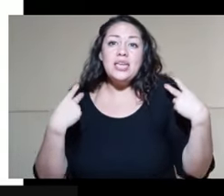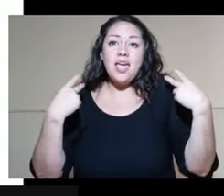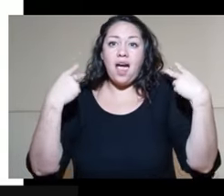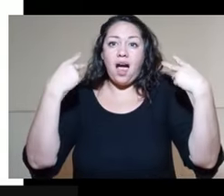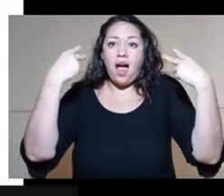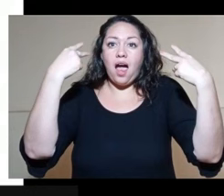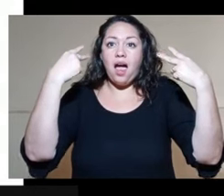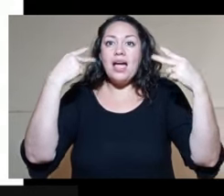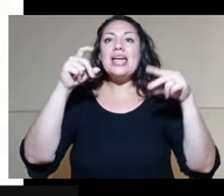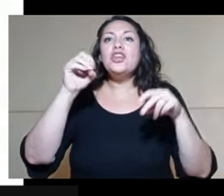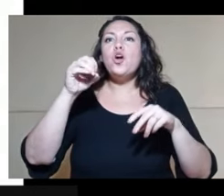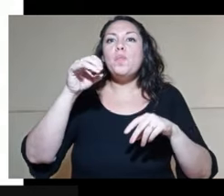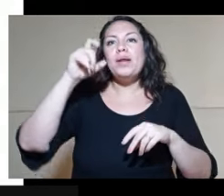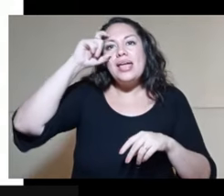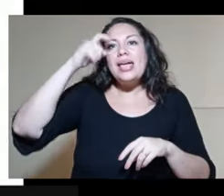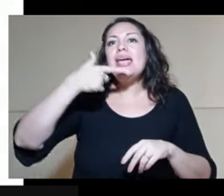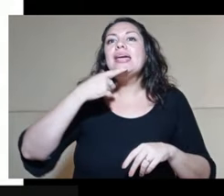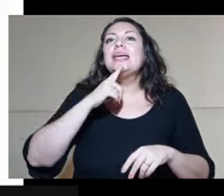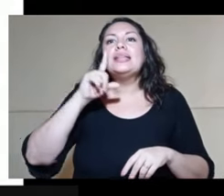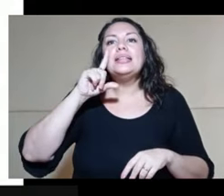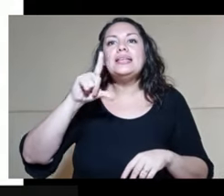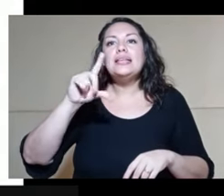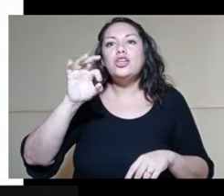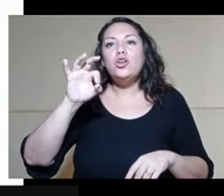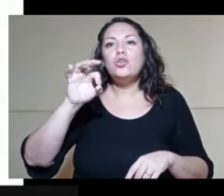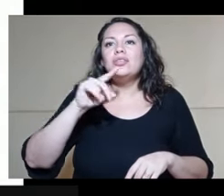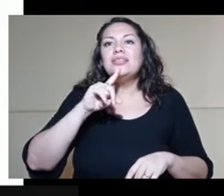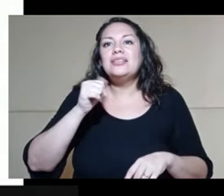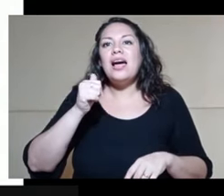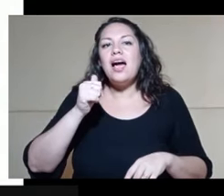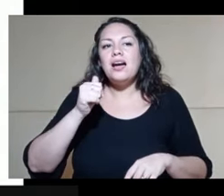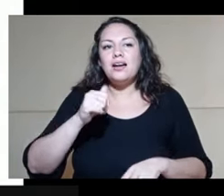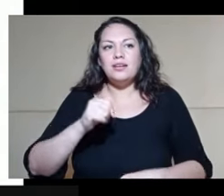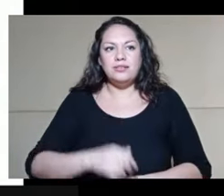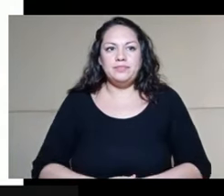que sube es la que ustedes han leído como espinotalámica.